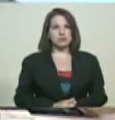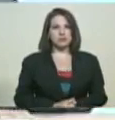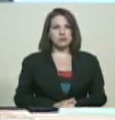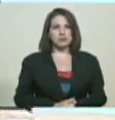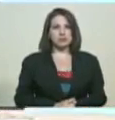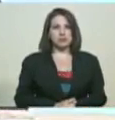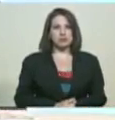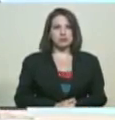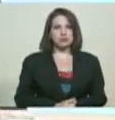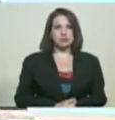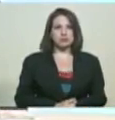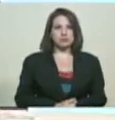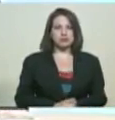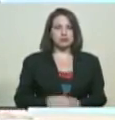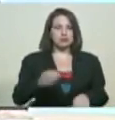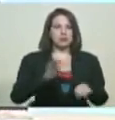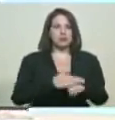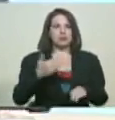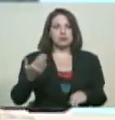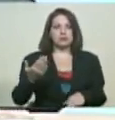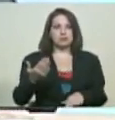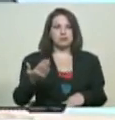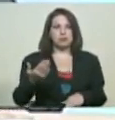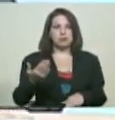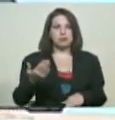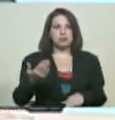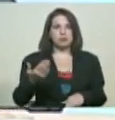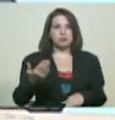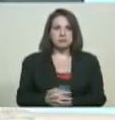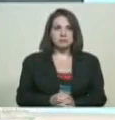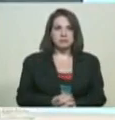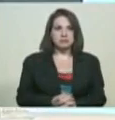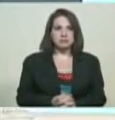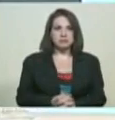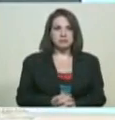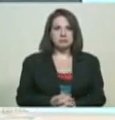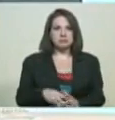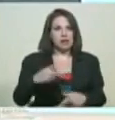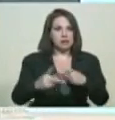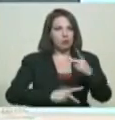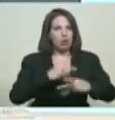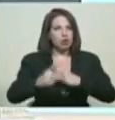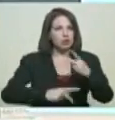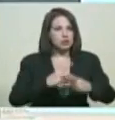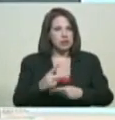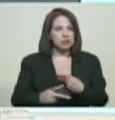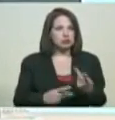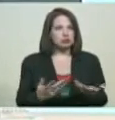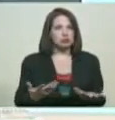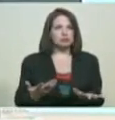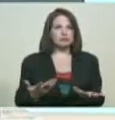y es por qué el orden está un proceso de